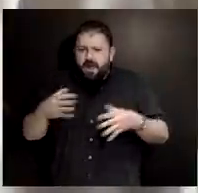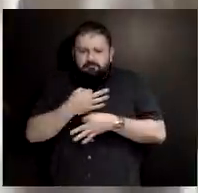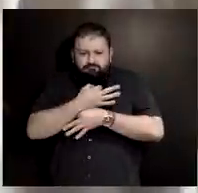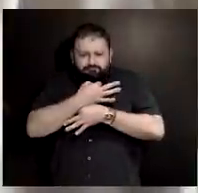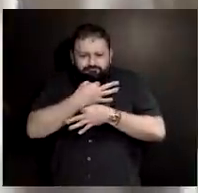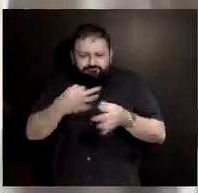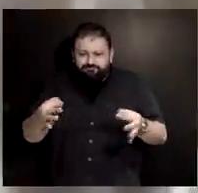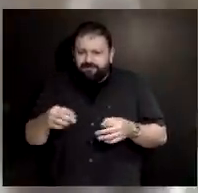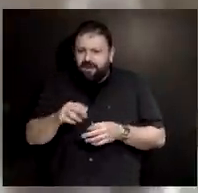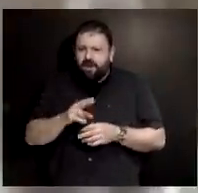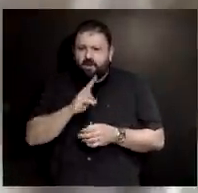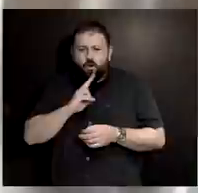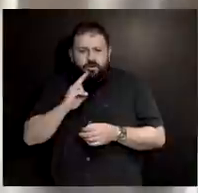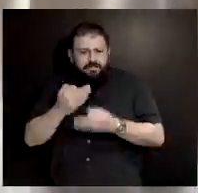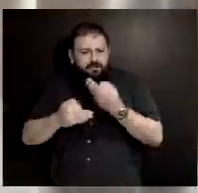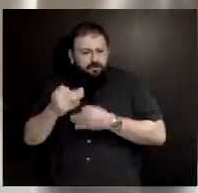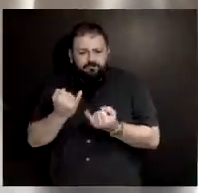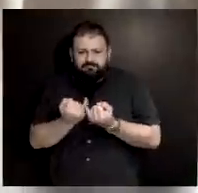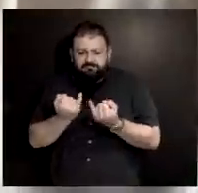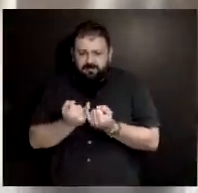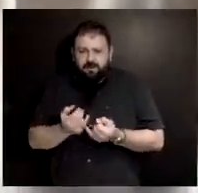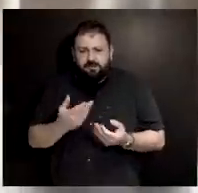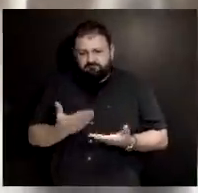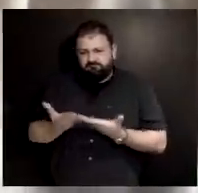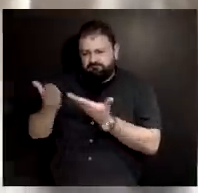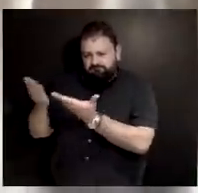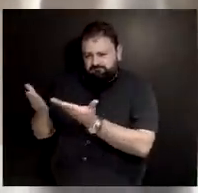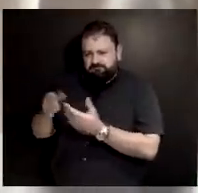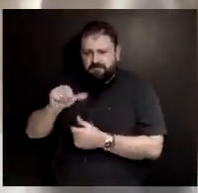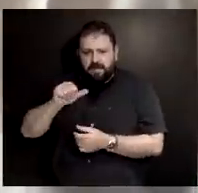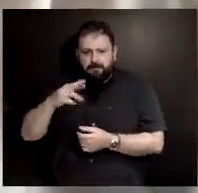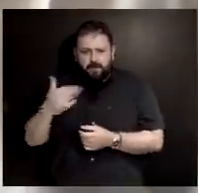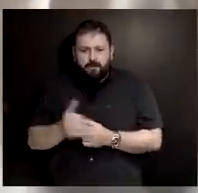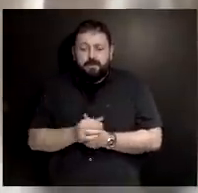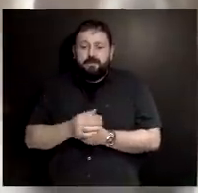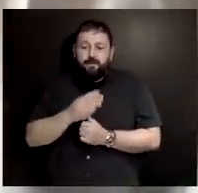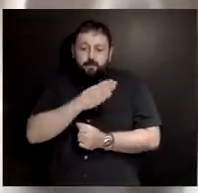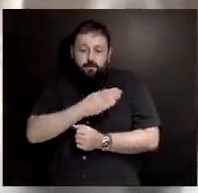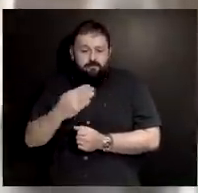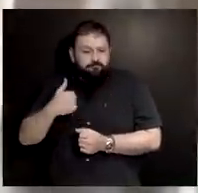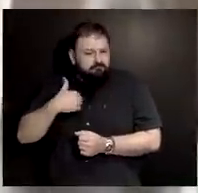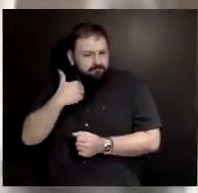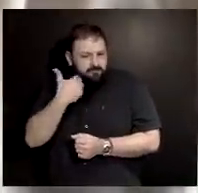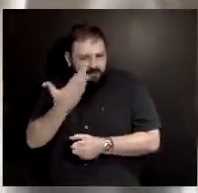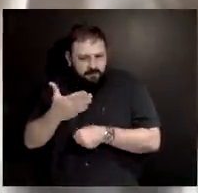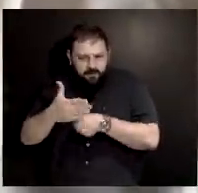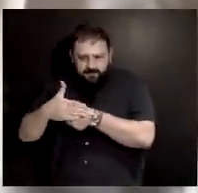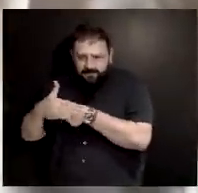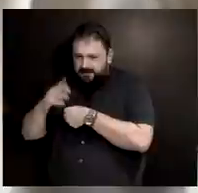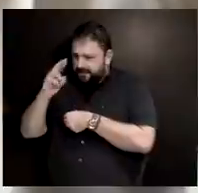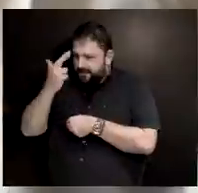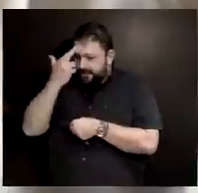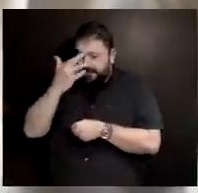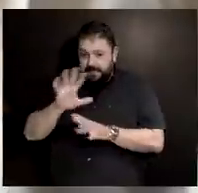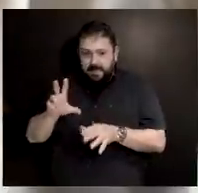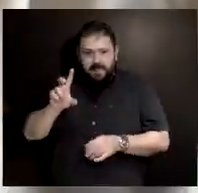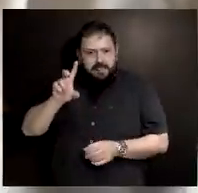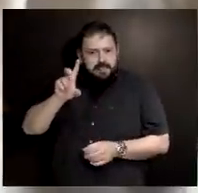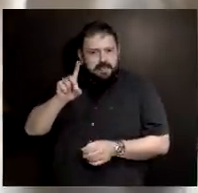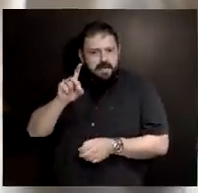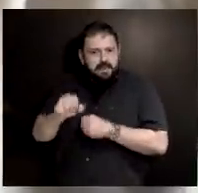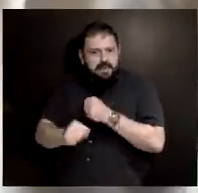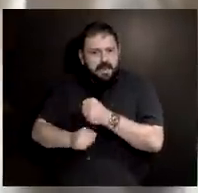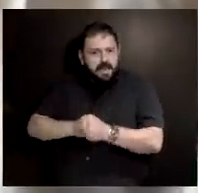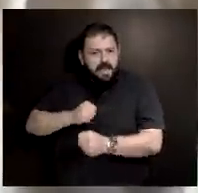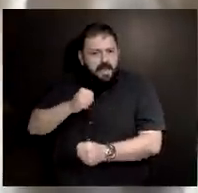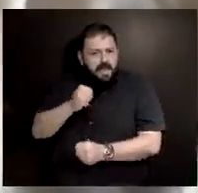pronto, así que pues adelante, Amaury. Bueno, pues solamente recordarles que el próximo año son nuestros 30 años de OmniLife, y va a